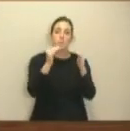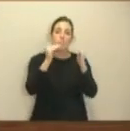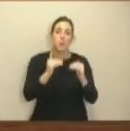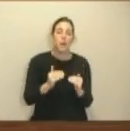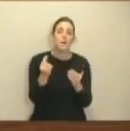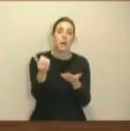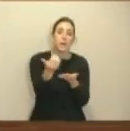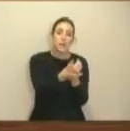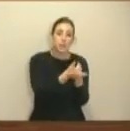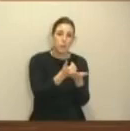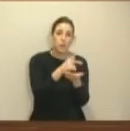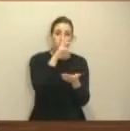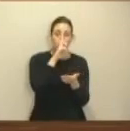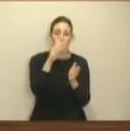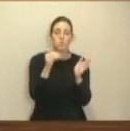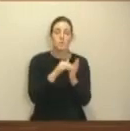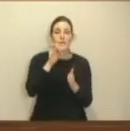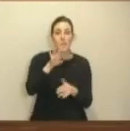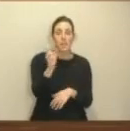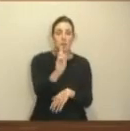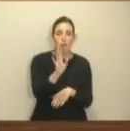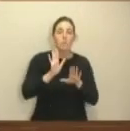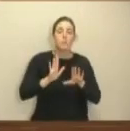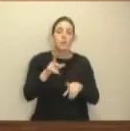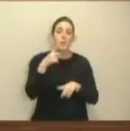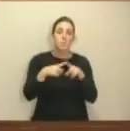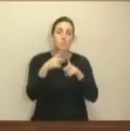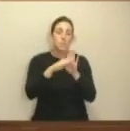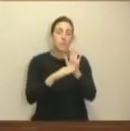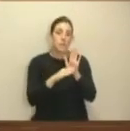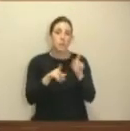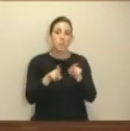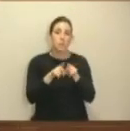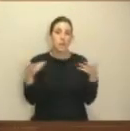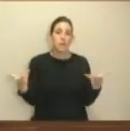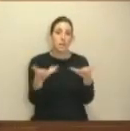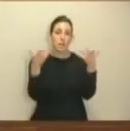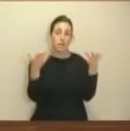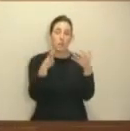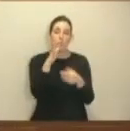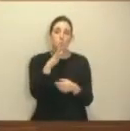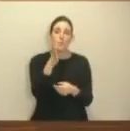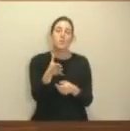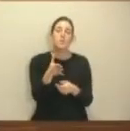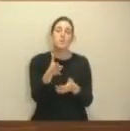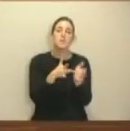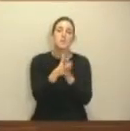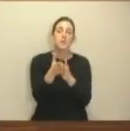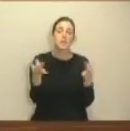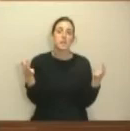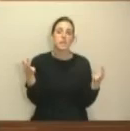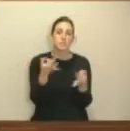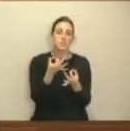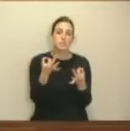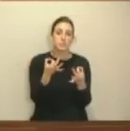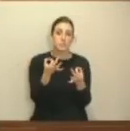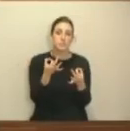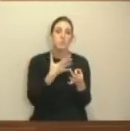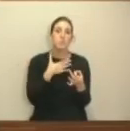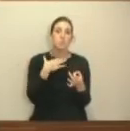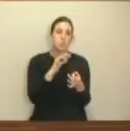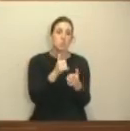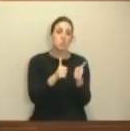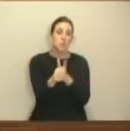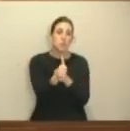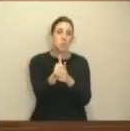recaudación efectiva en el año 2015, pero sí tienen medidas de incentivación, porque sí suponen una posible ventaja